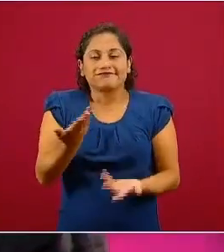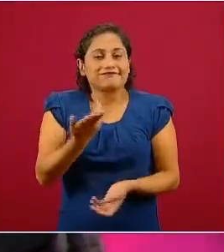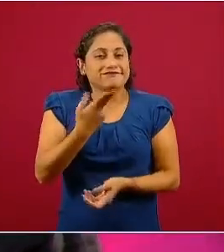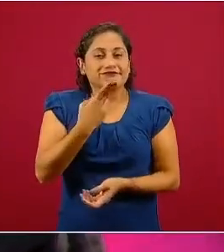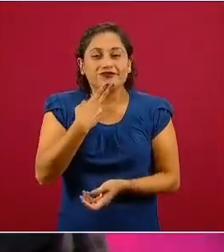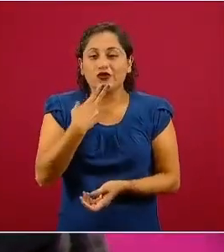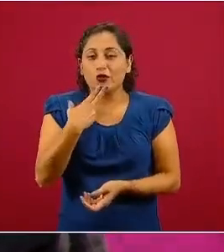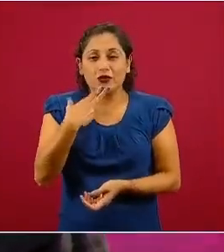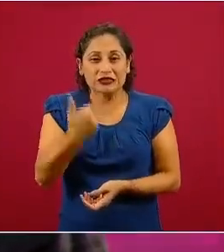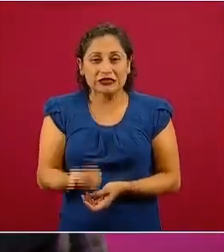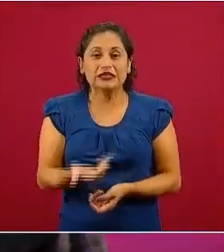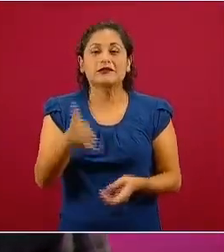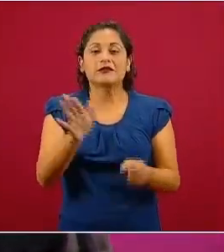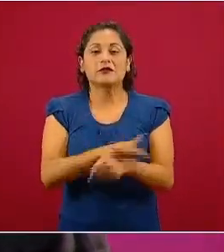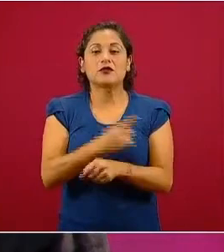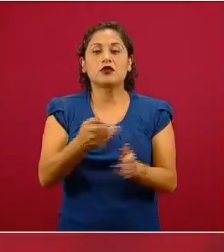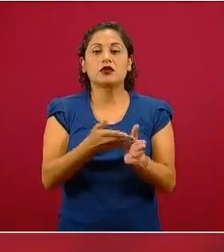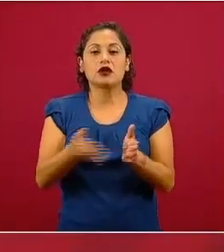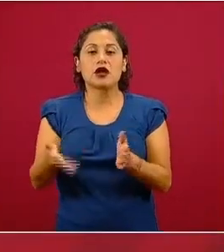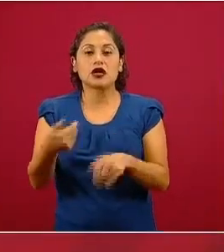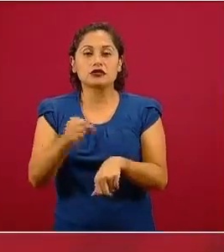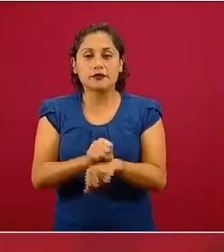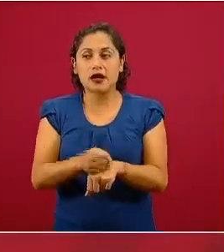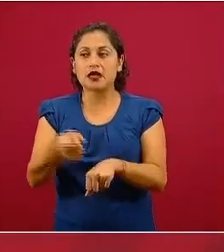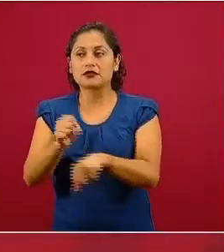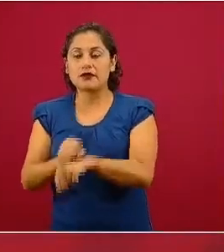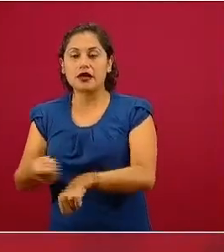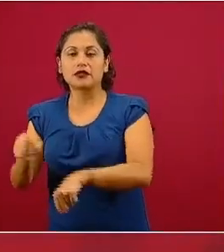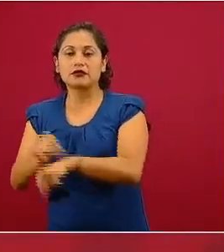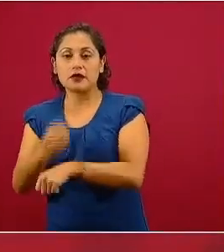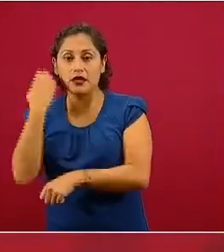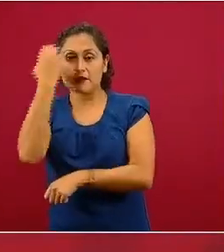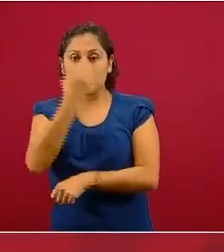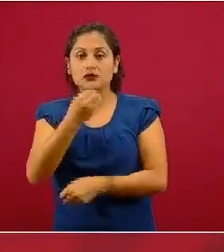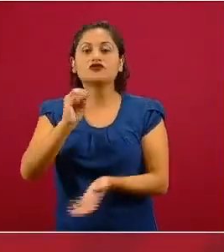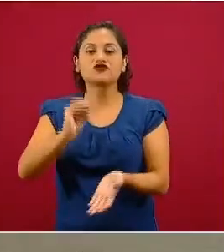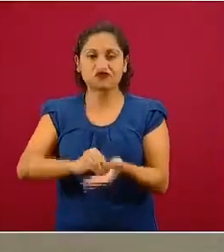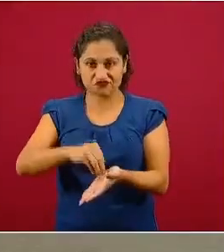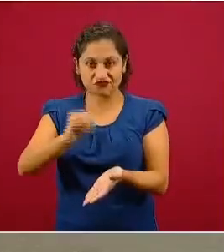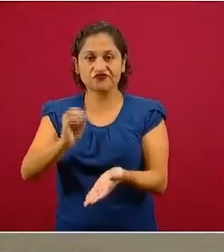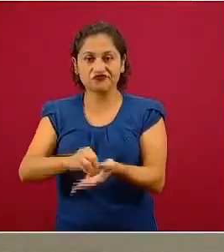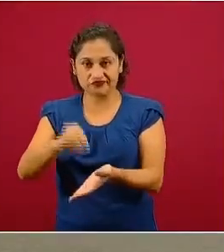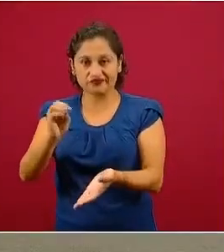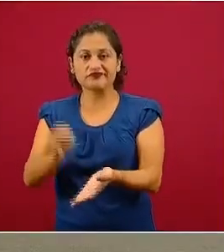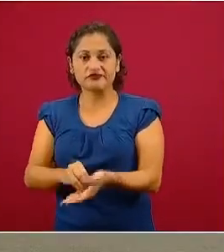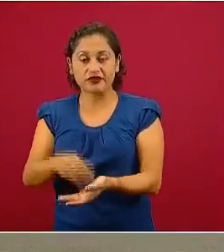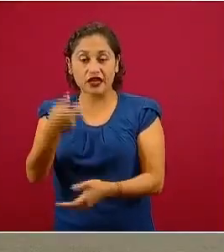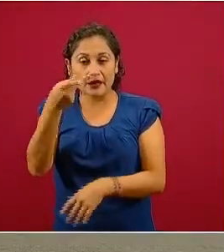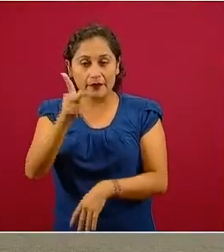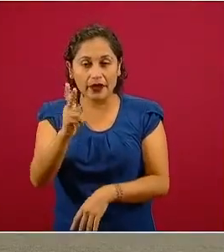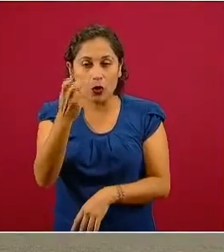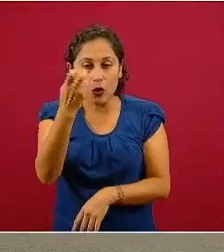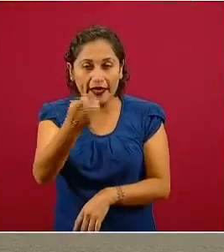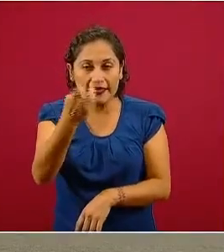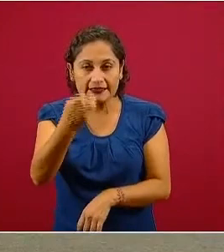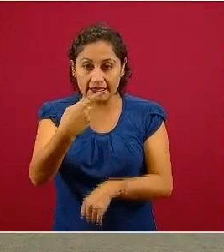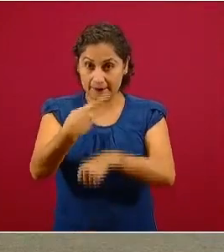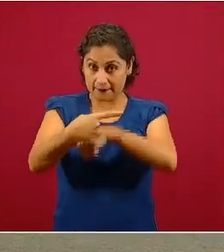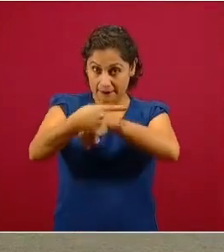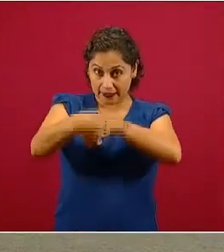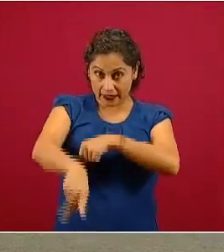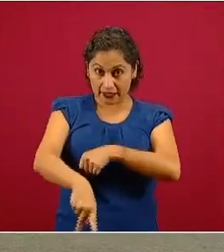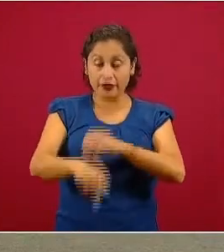pero eso no significa que tengan riesgo de volver a tener la enfermedad o de contagiar a otras